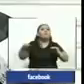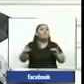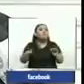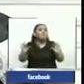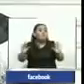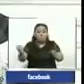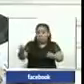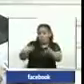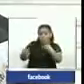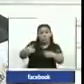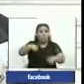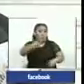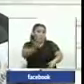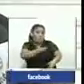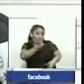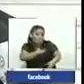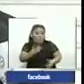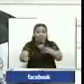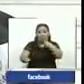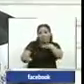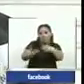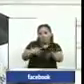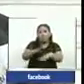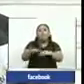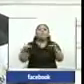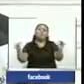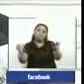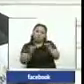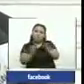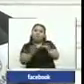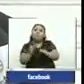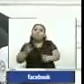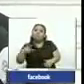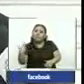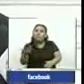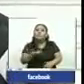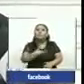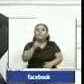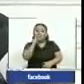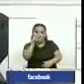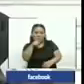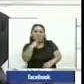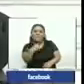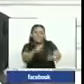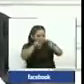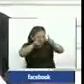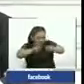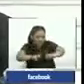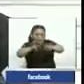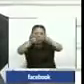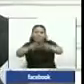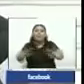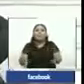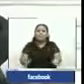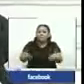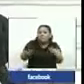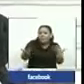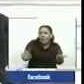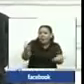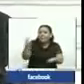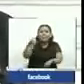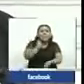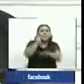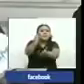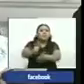que nosotros somos los culpables de todos los males, pues nosotros también vamos a investigar qué es que verdaderamente, para dónde quiere que se vayan esos